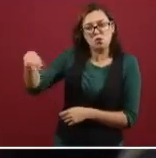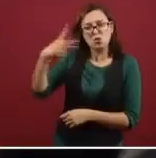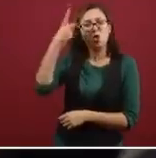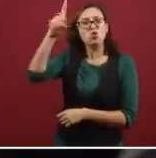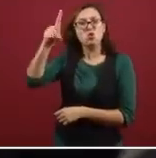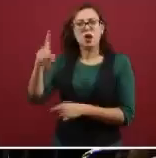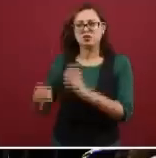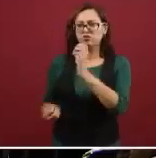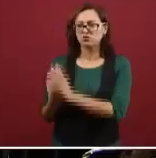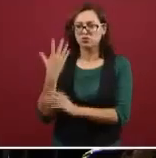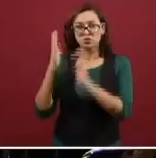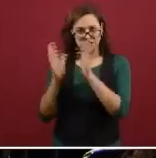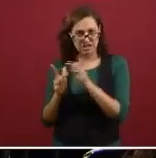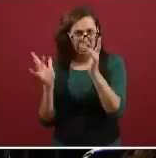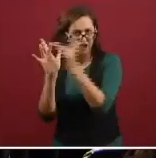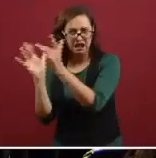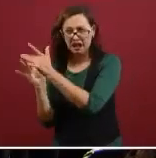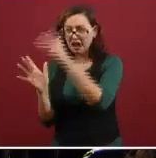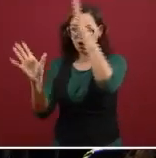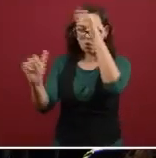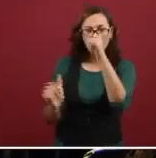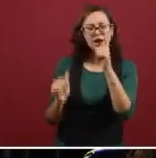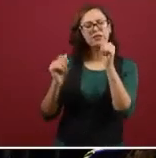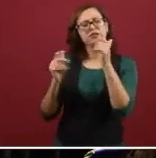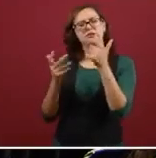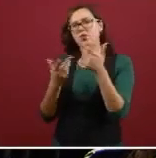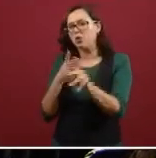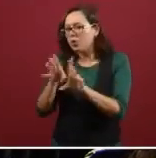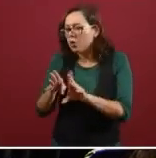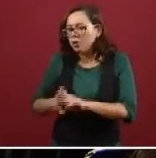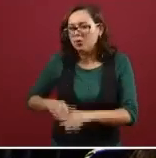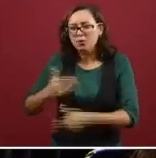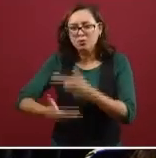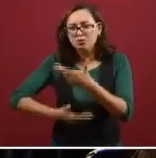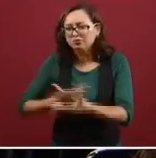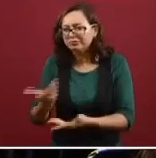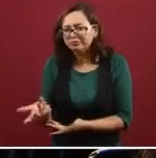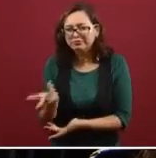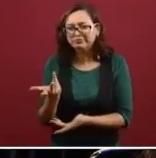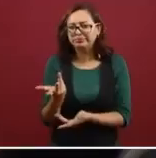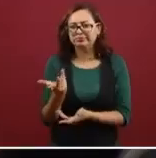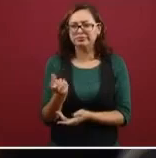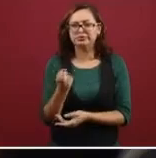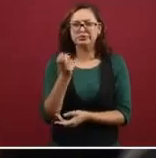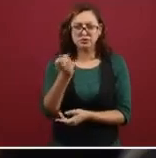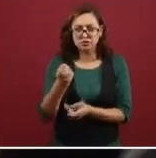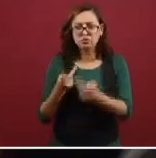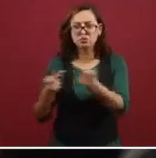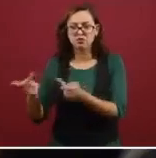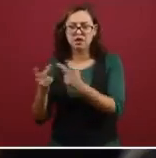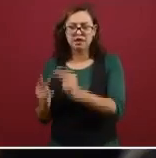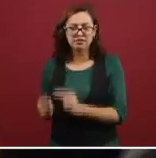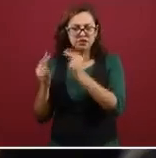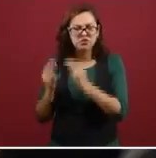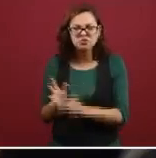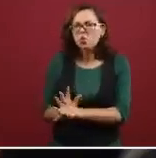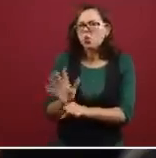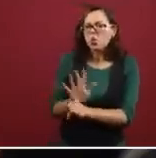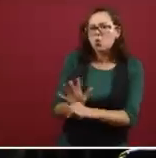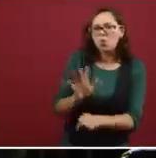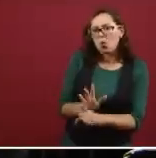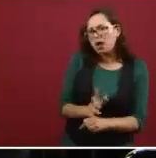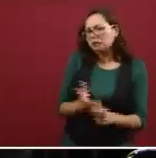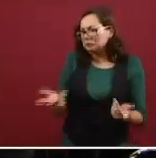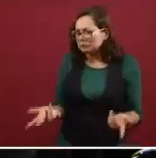nombres de empresa, ya aceptaron sus condiciones, cómo va a ser el trato. Ese es un plan de negocios. Esos